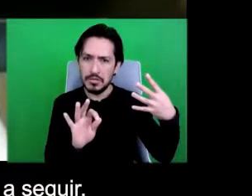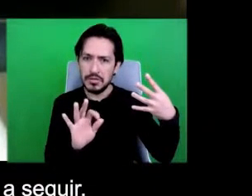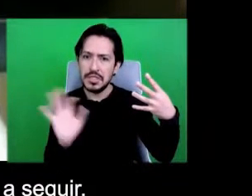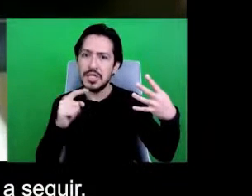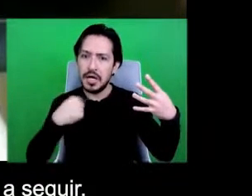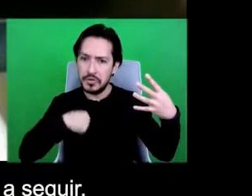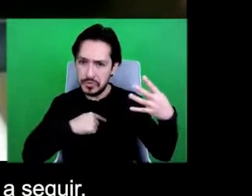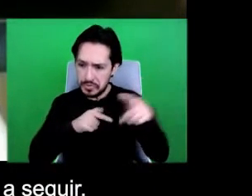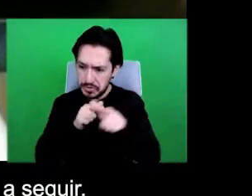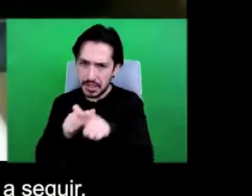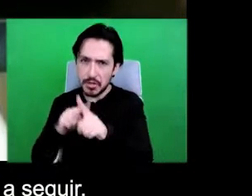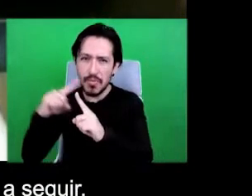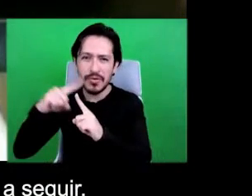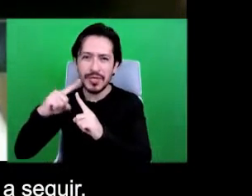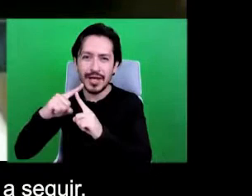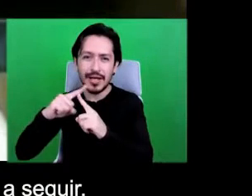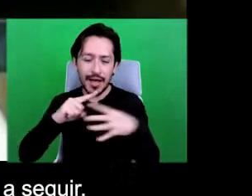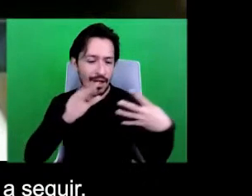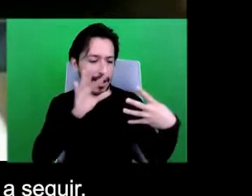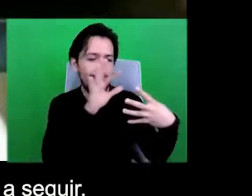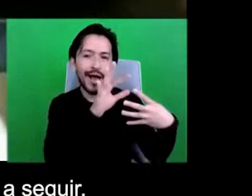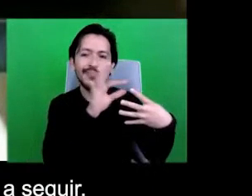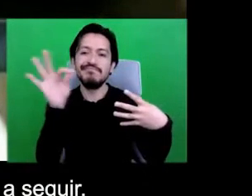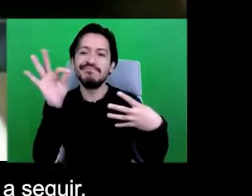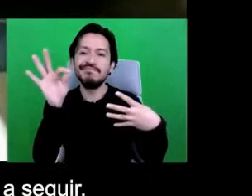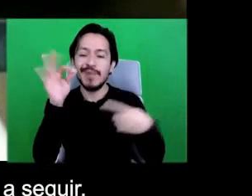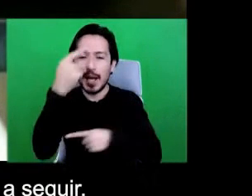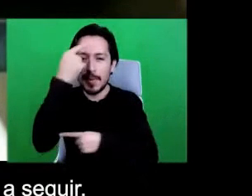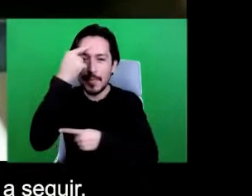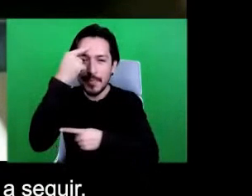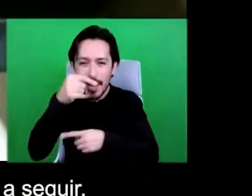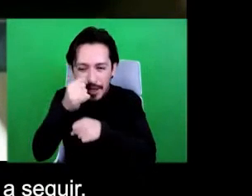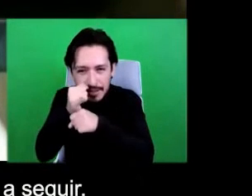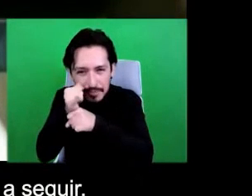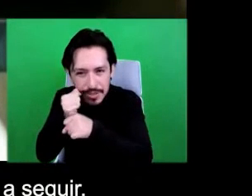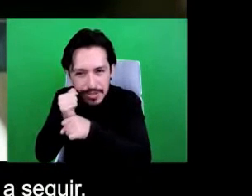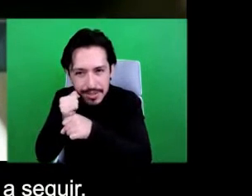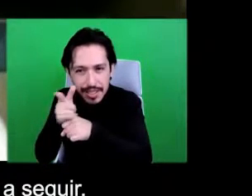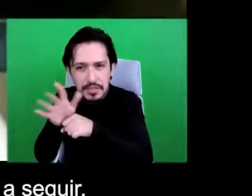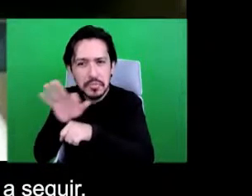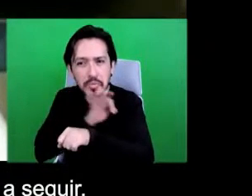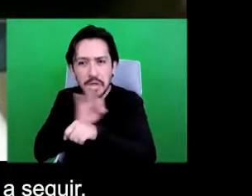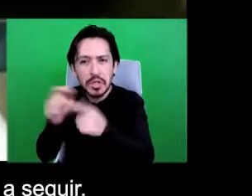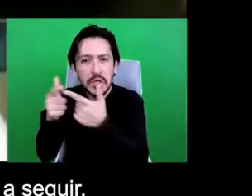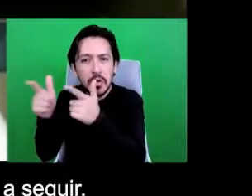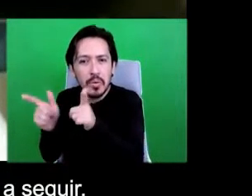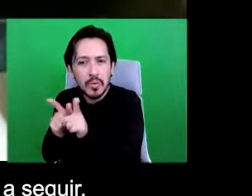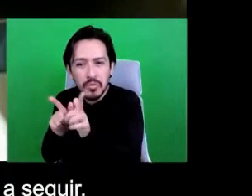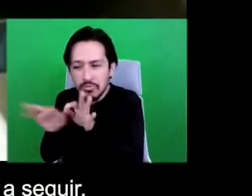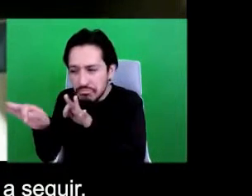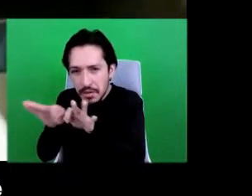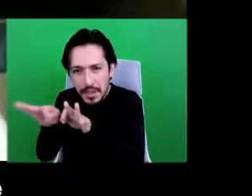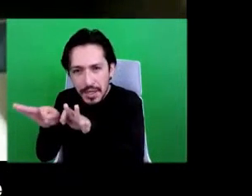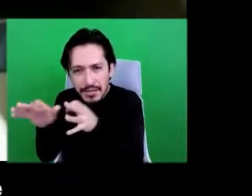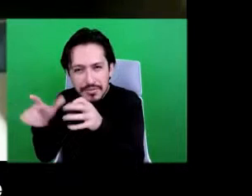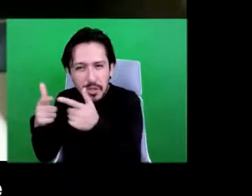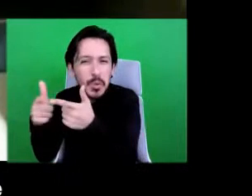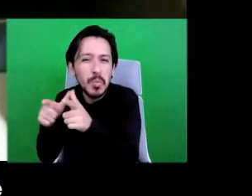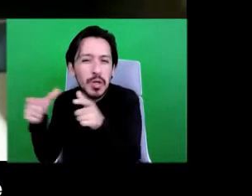seguir. Hay muchas que se pueden trabajar en grupo, en grupos pequeños que